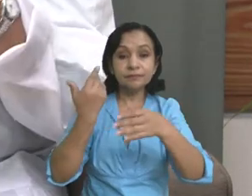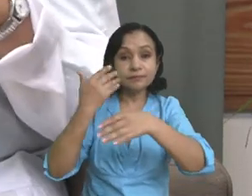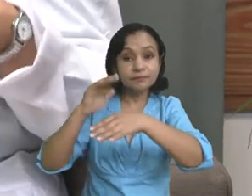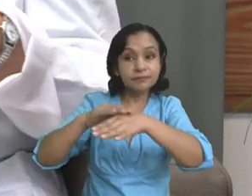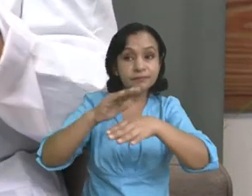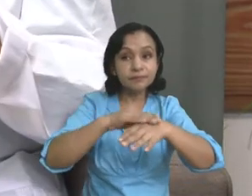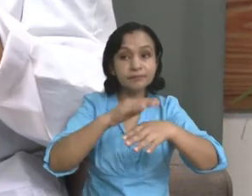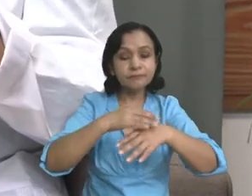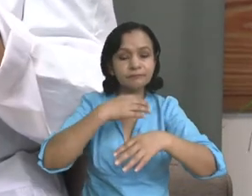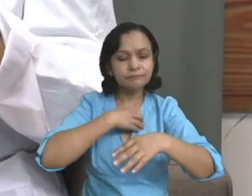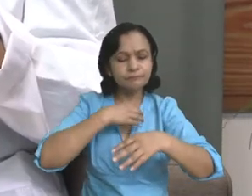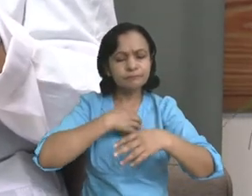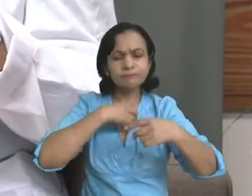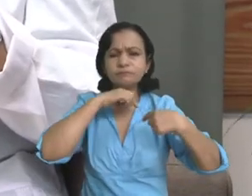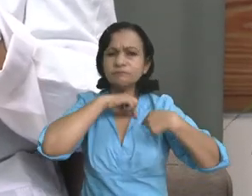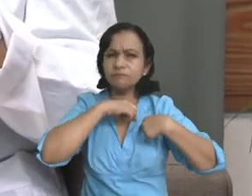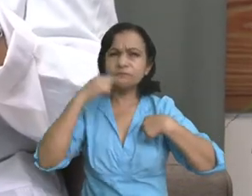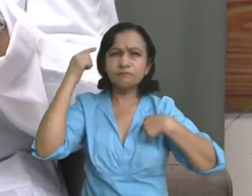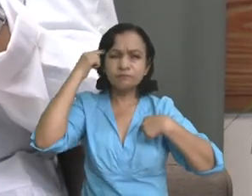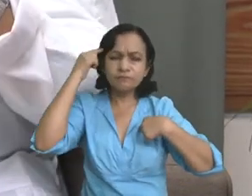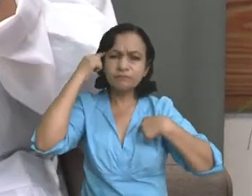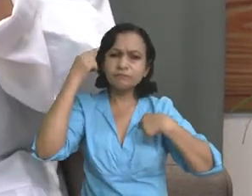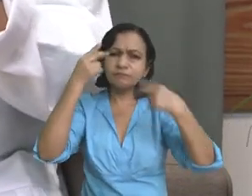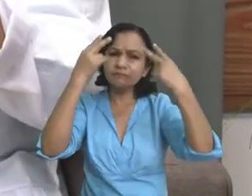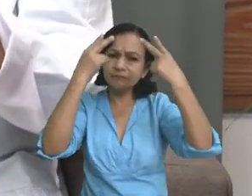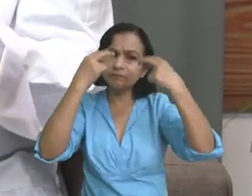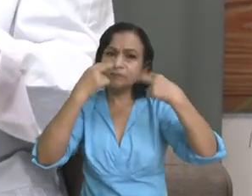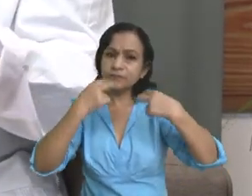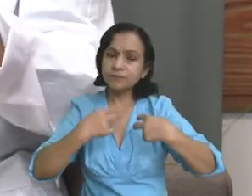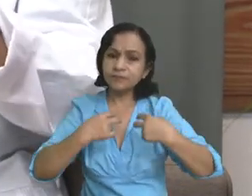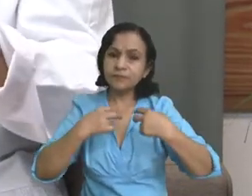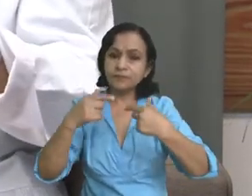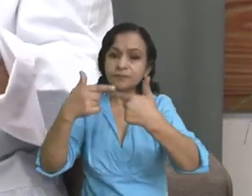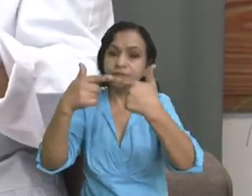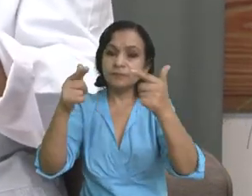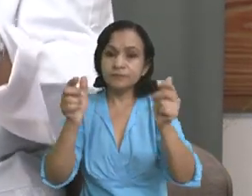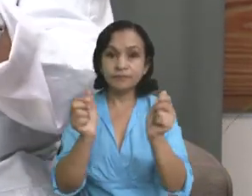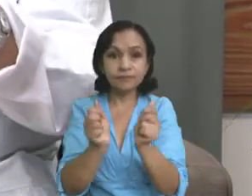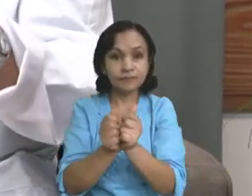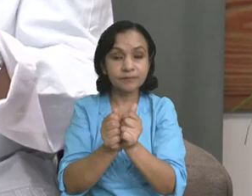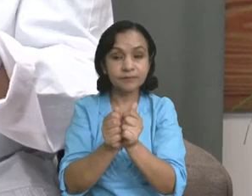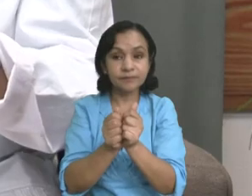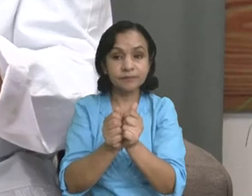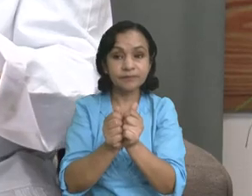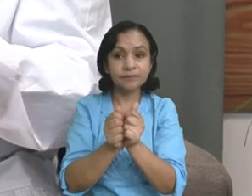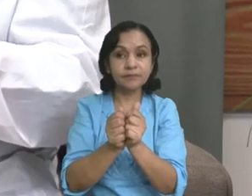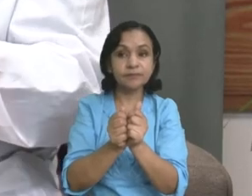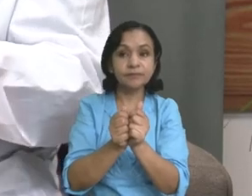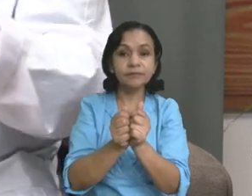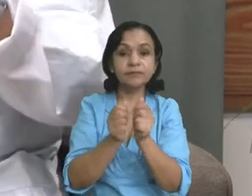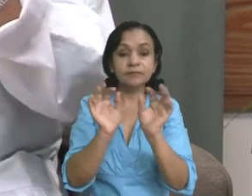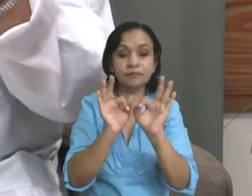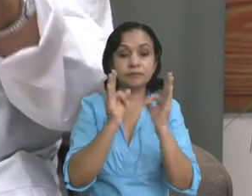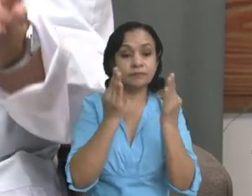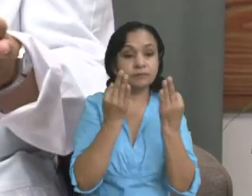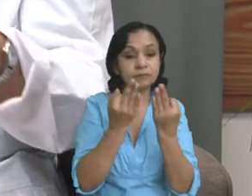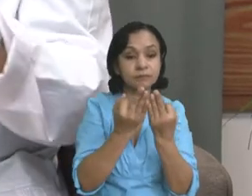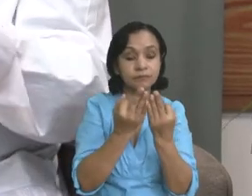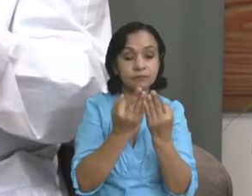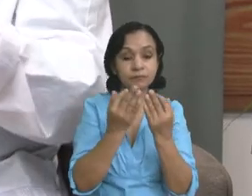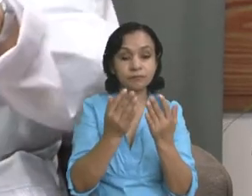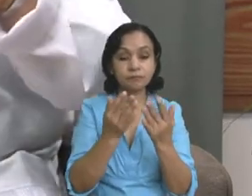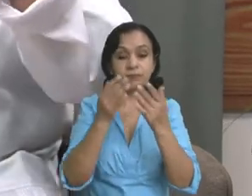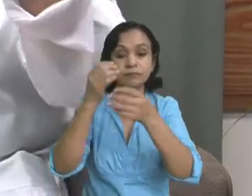la autoconciencia individual. La colectiva, digamos, el colectivo, nuestro primer núcleo familiar, después en nuestros